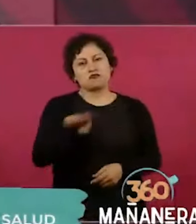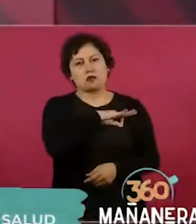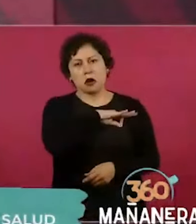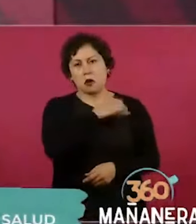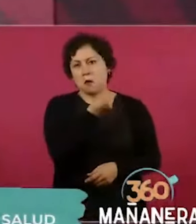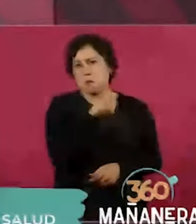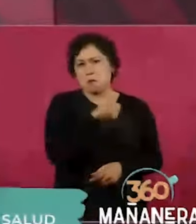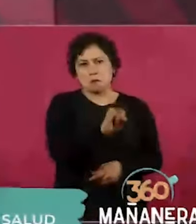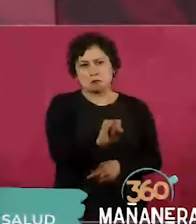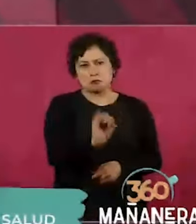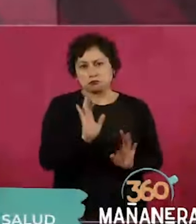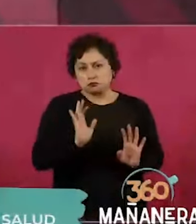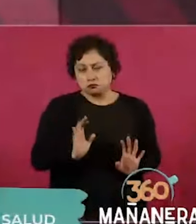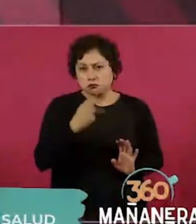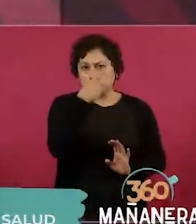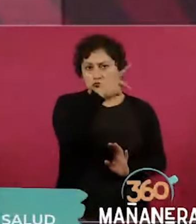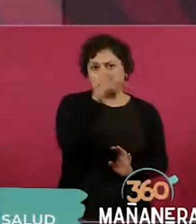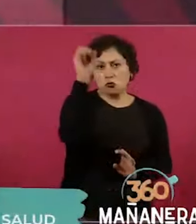de que